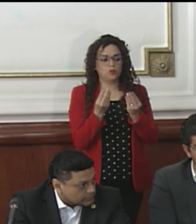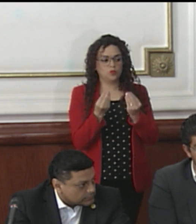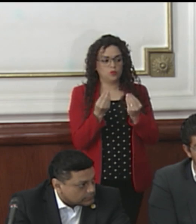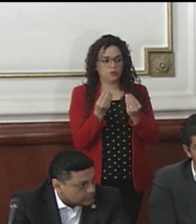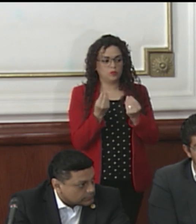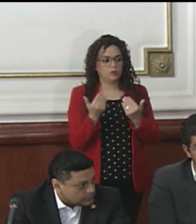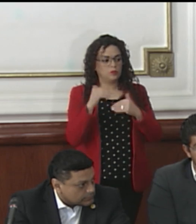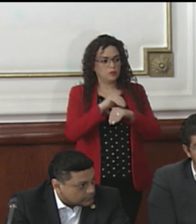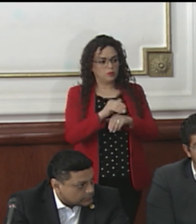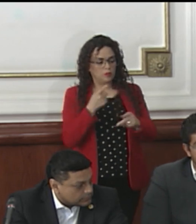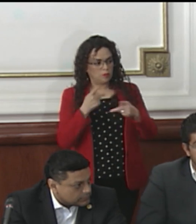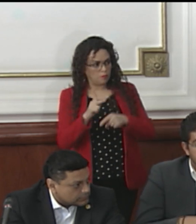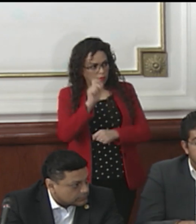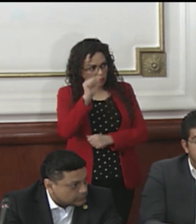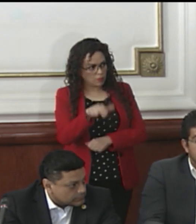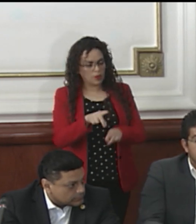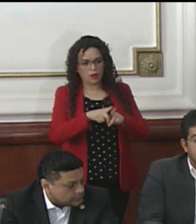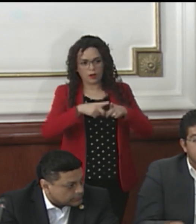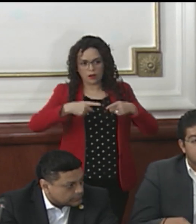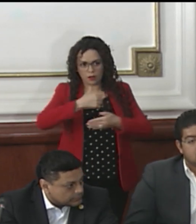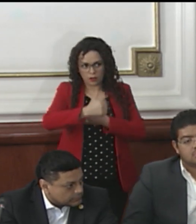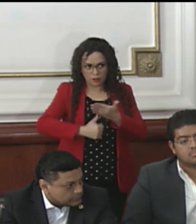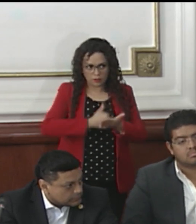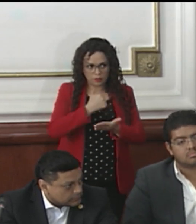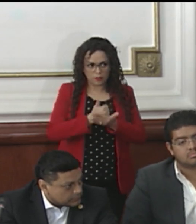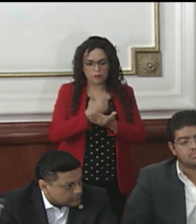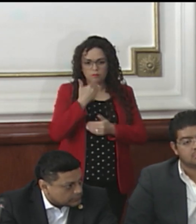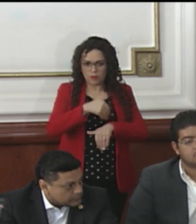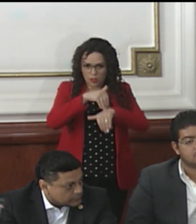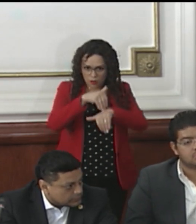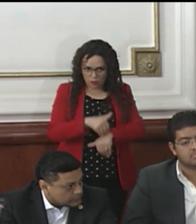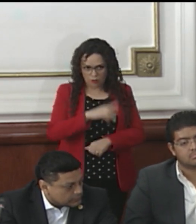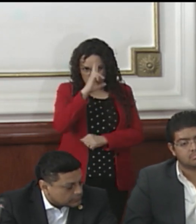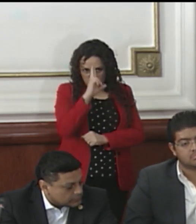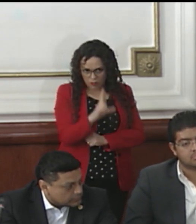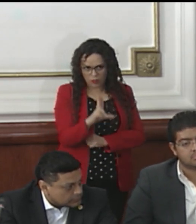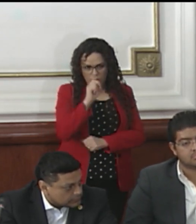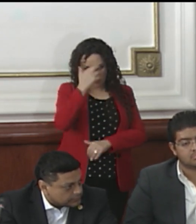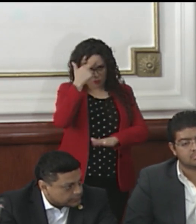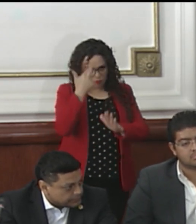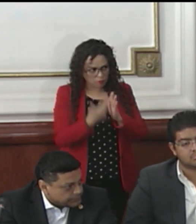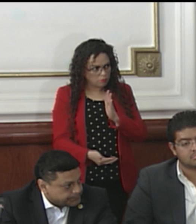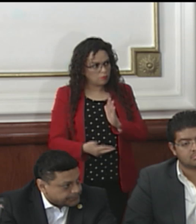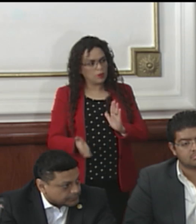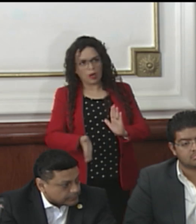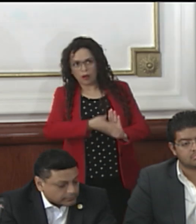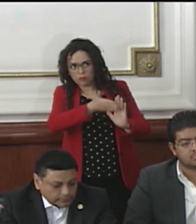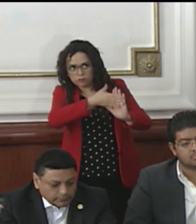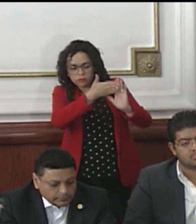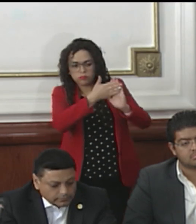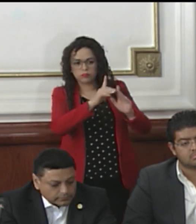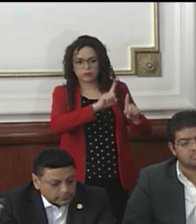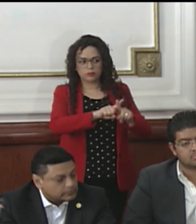la planeación, con el desarrollo urbano ordenado, con las obras de infraestructura y de mega infraestructura.